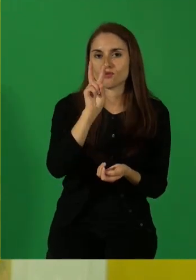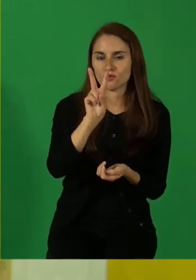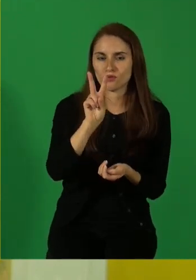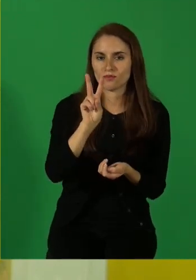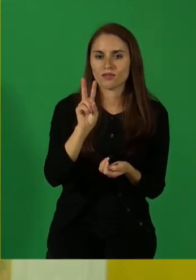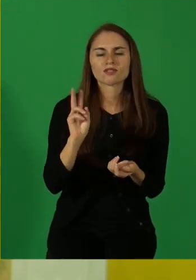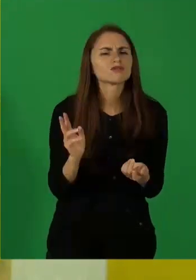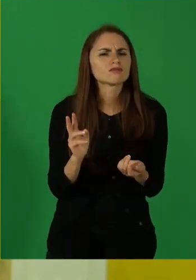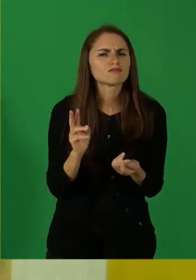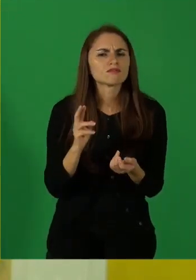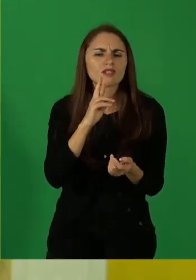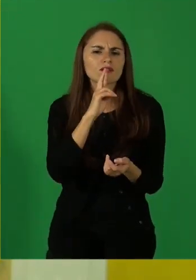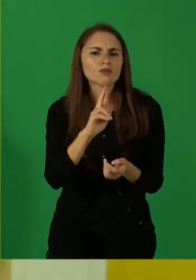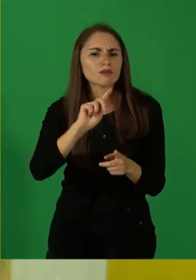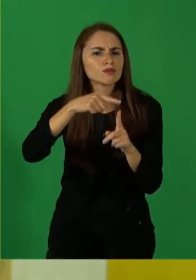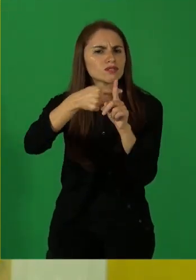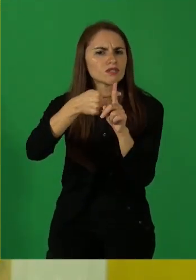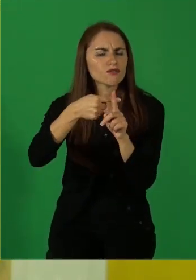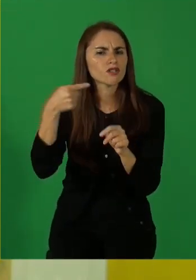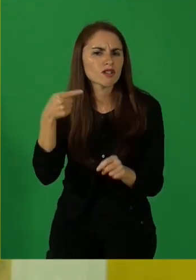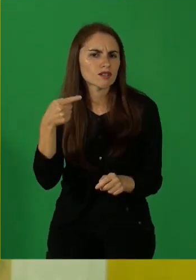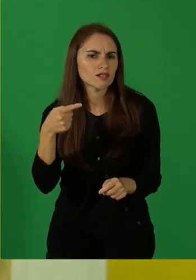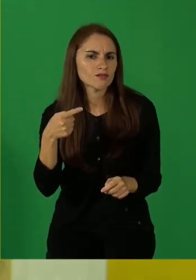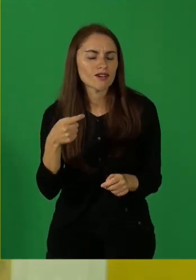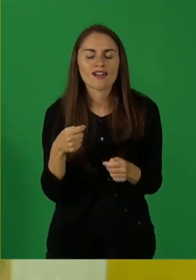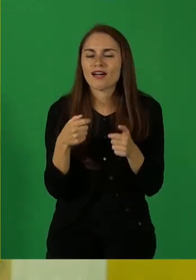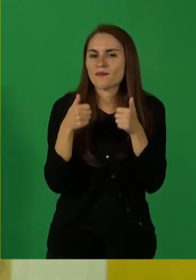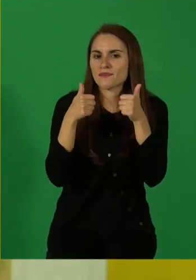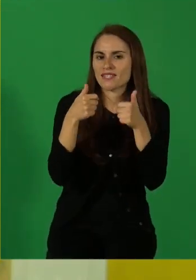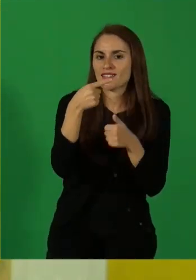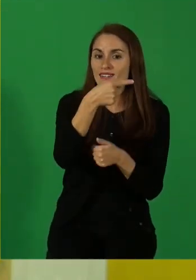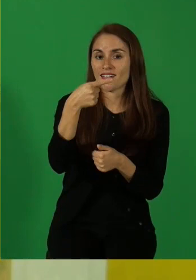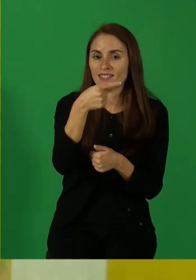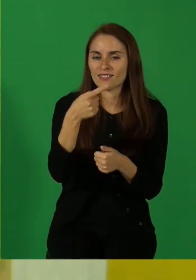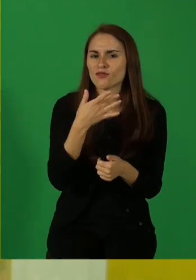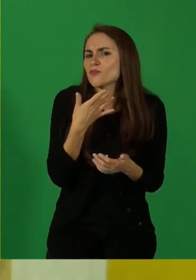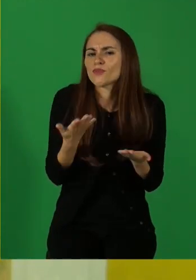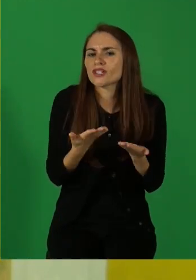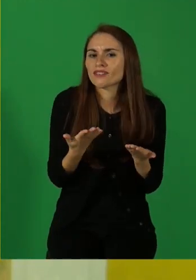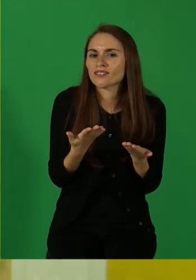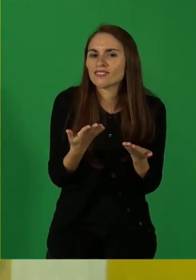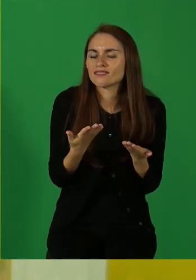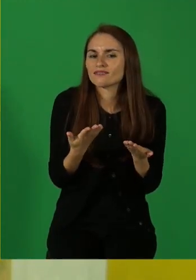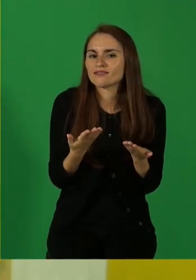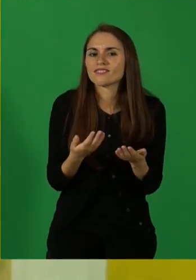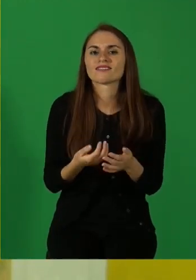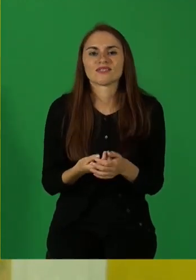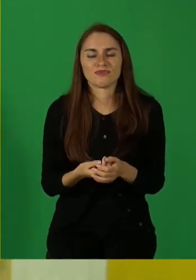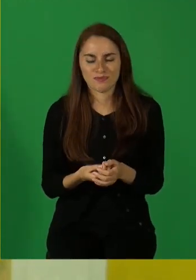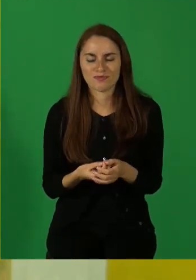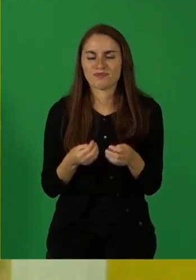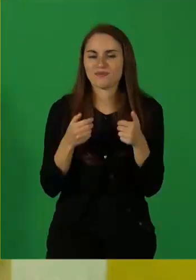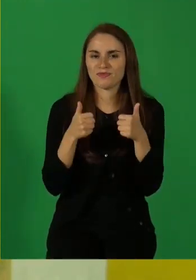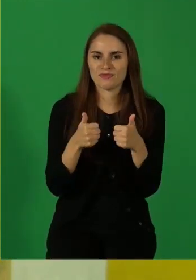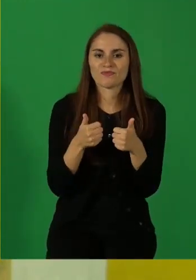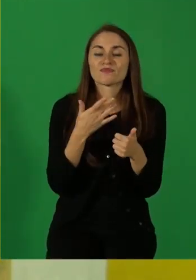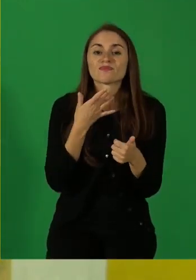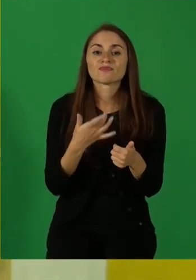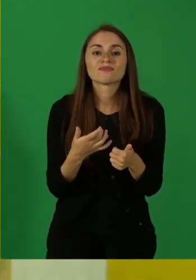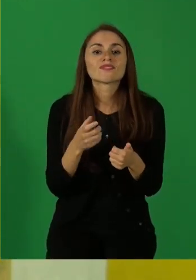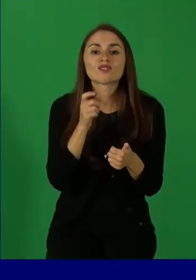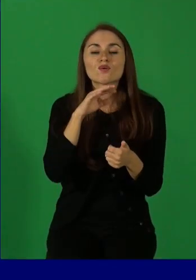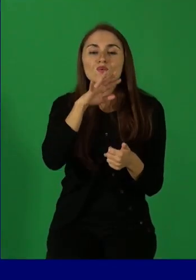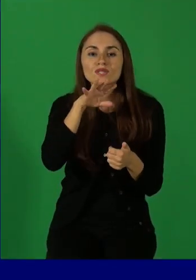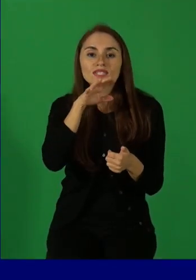será positivo o será negativo? Súper bien, va a ser negativo. ¿Y por qué va a ser negativo? Muy bien, porque estamos